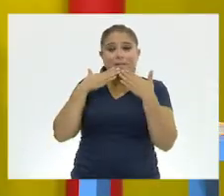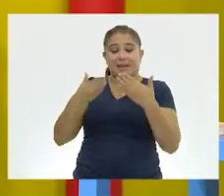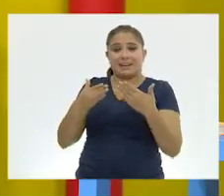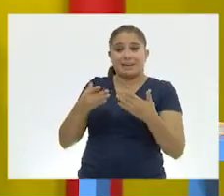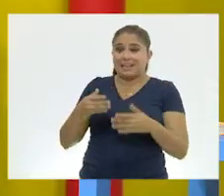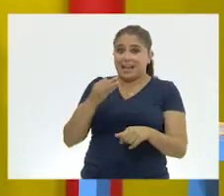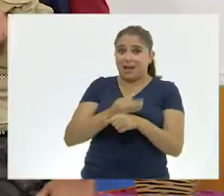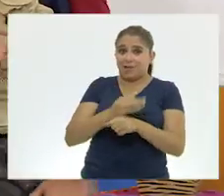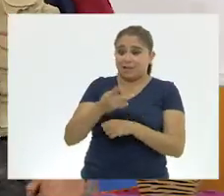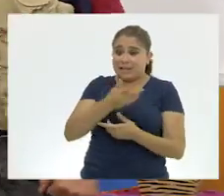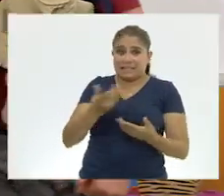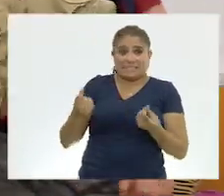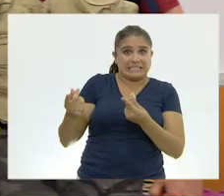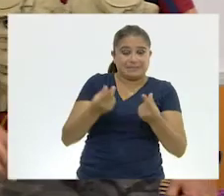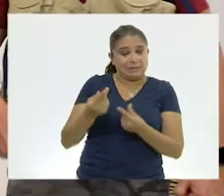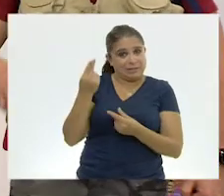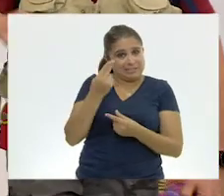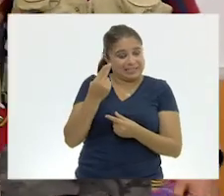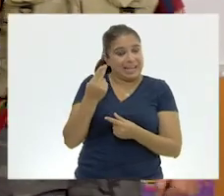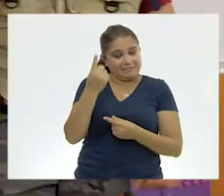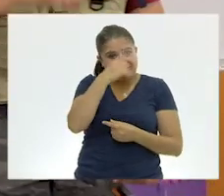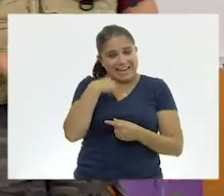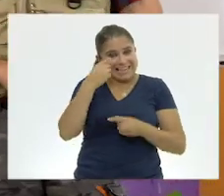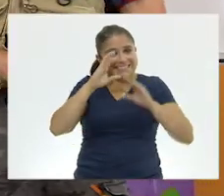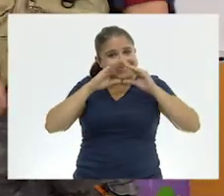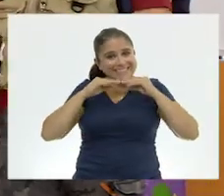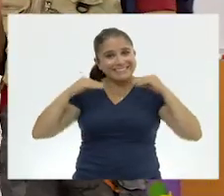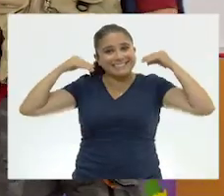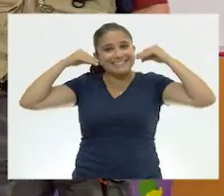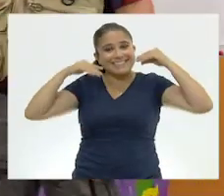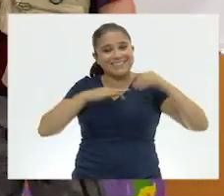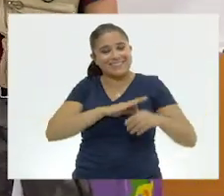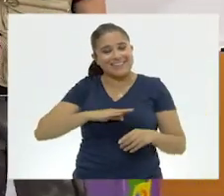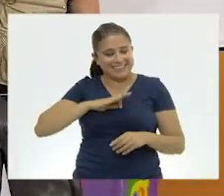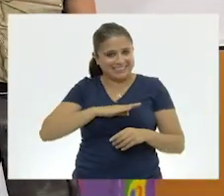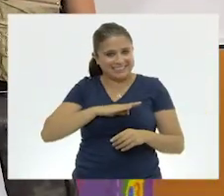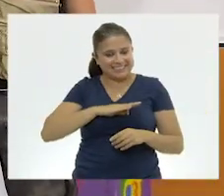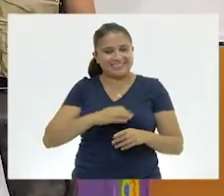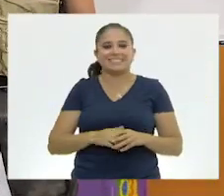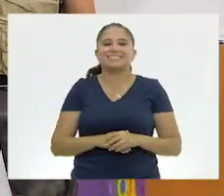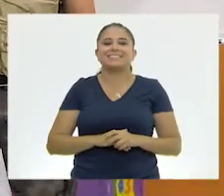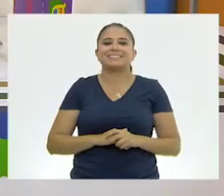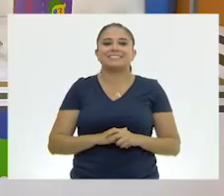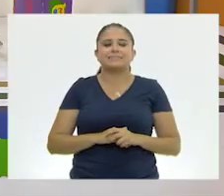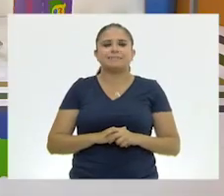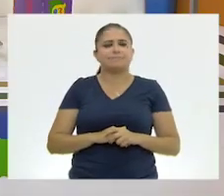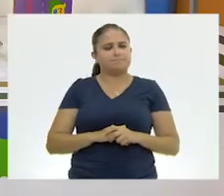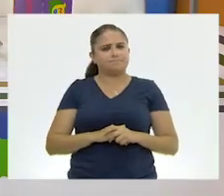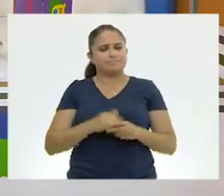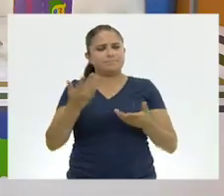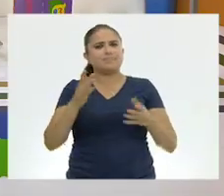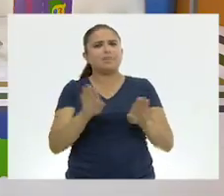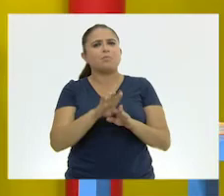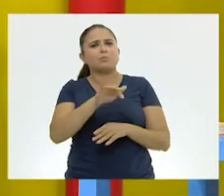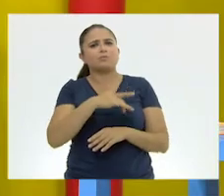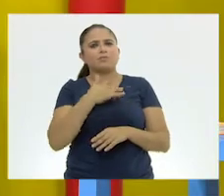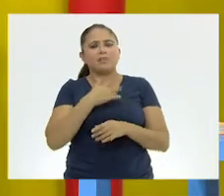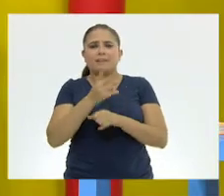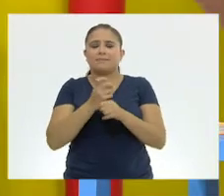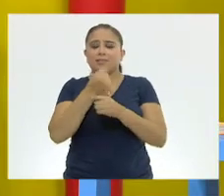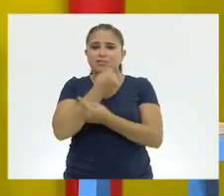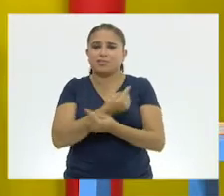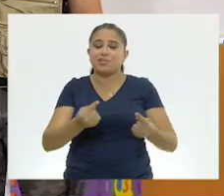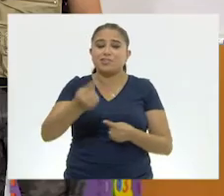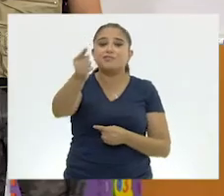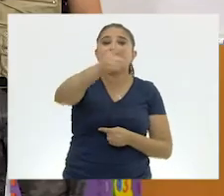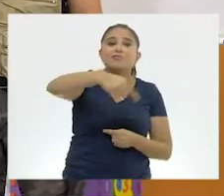mal tiempo, buena cara. Los felicito por haber tomado esa decisión. Oye, pero ¿qué les parece si invitamos a los